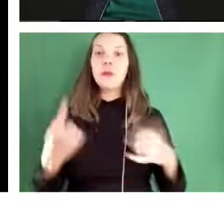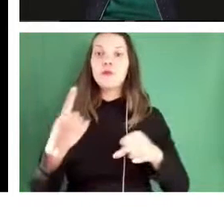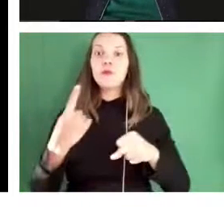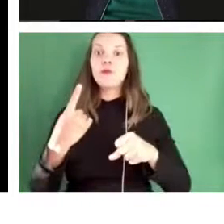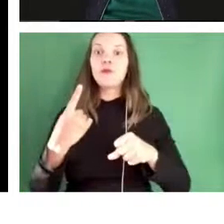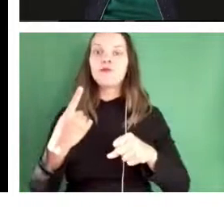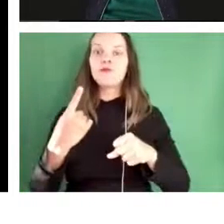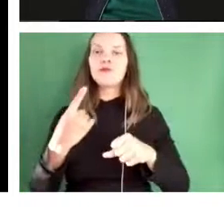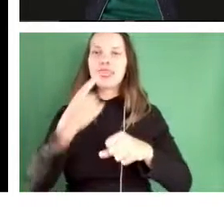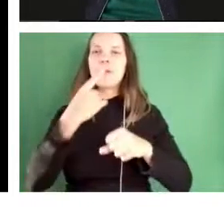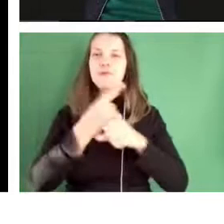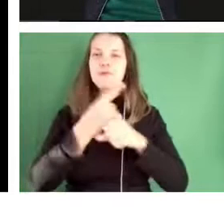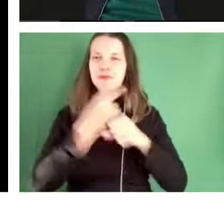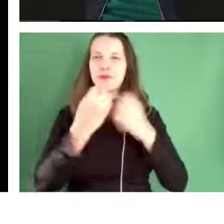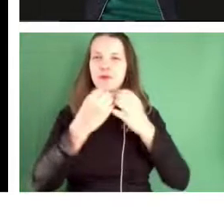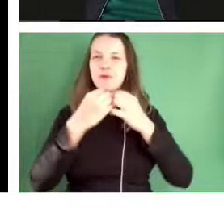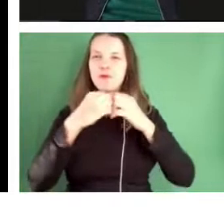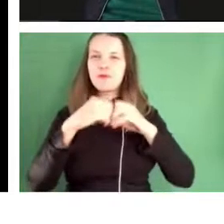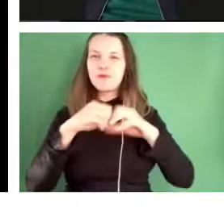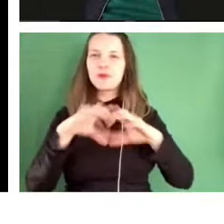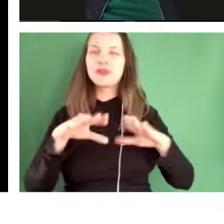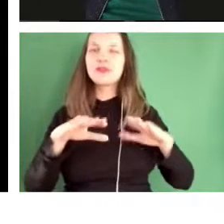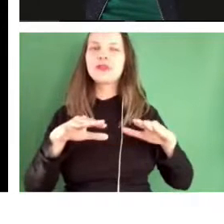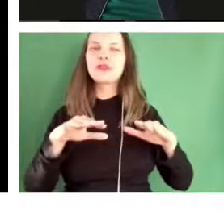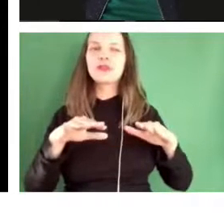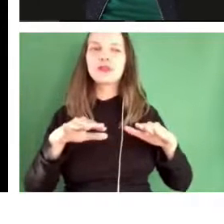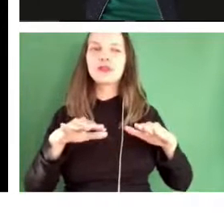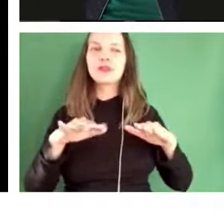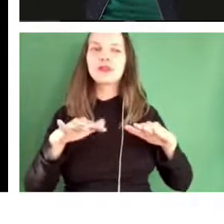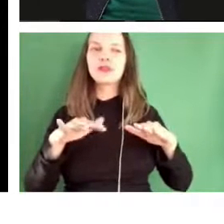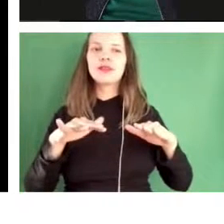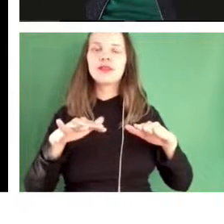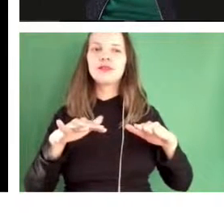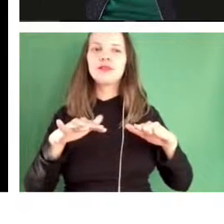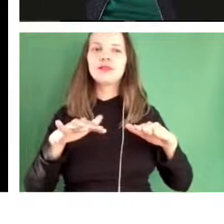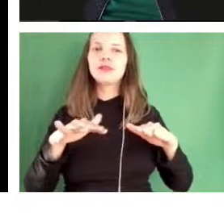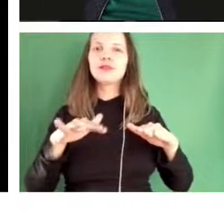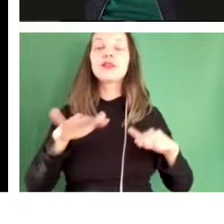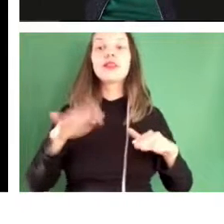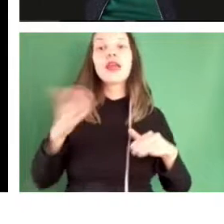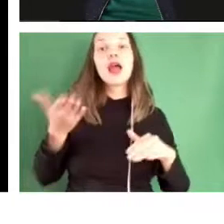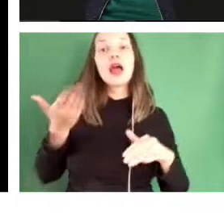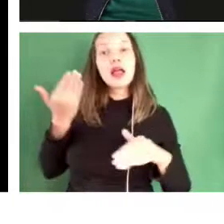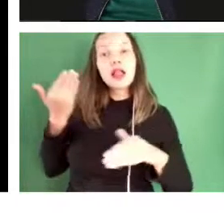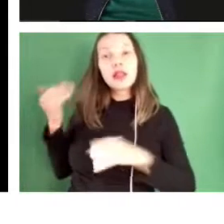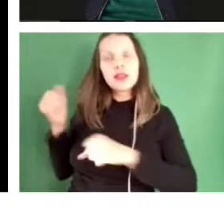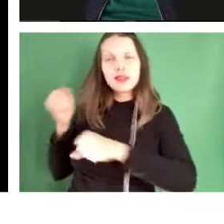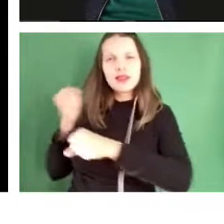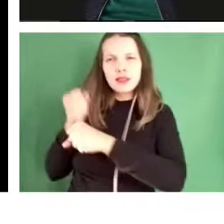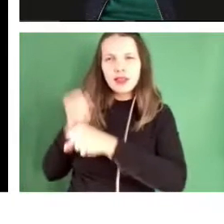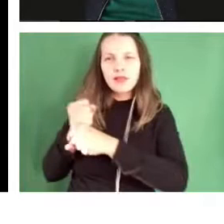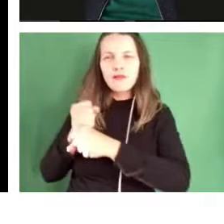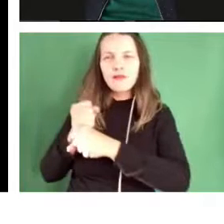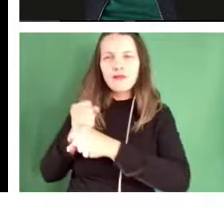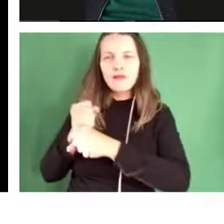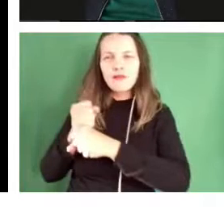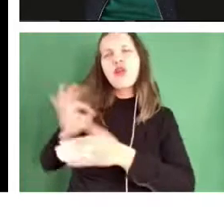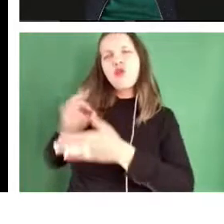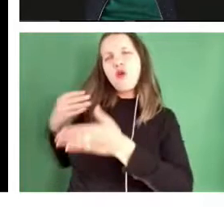el tema, que es el ámbito en el cual nosotros hemos venido trabajando en los últimos años.